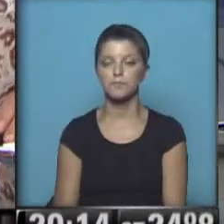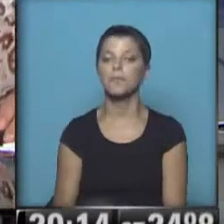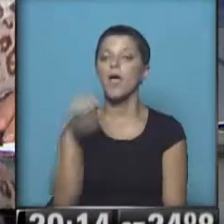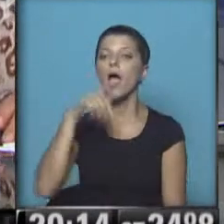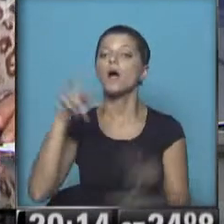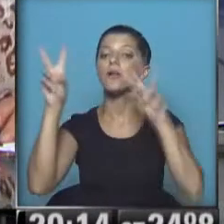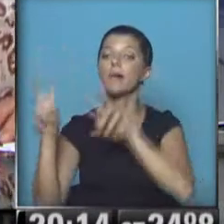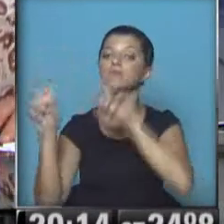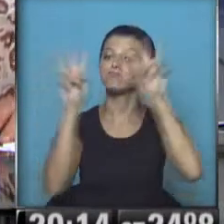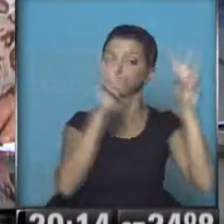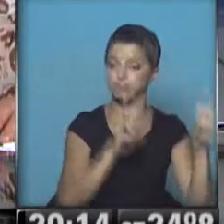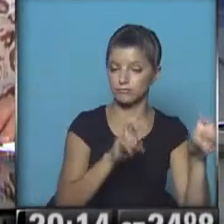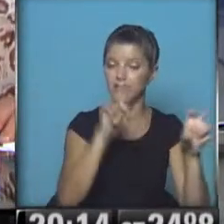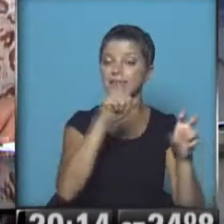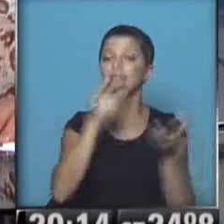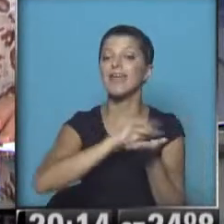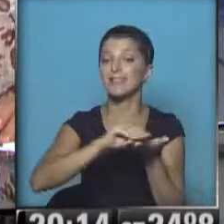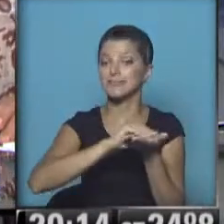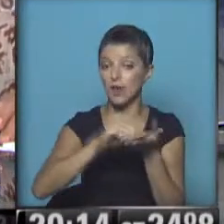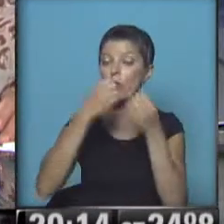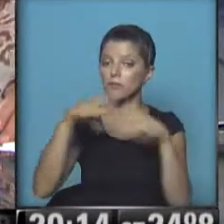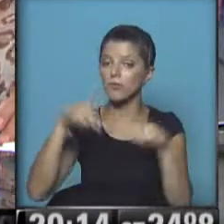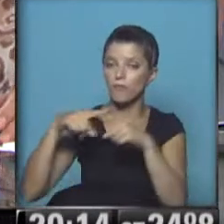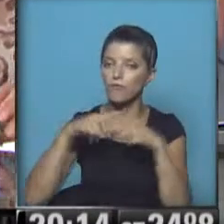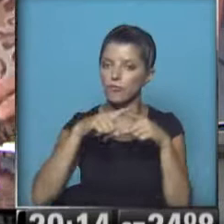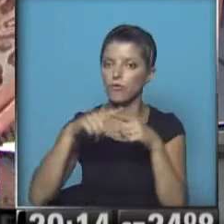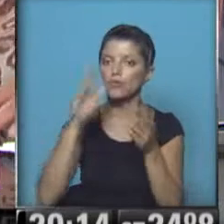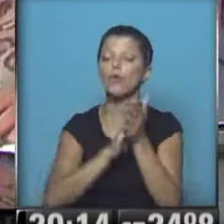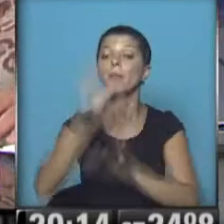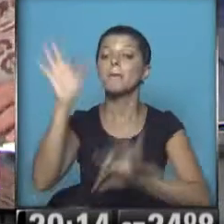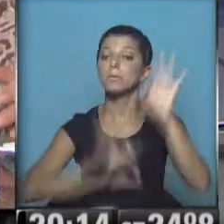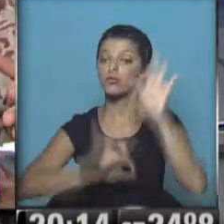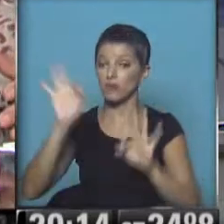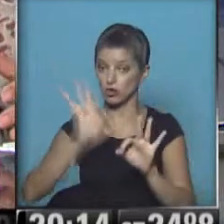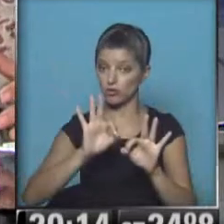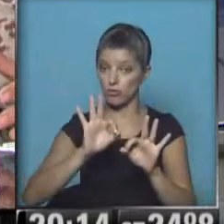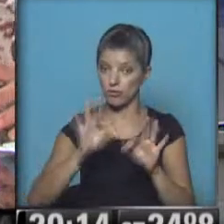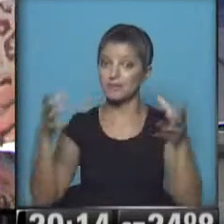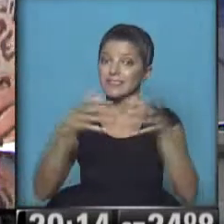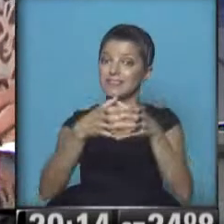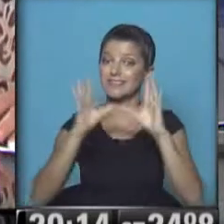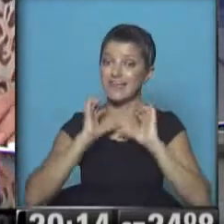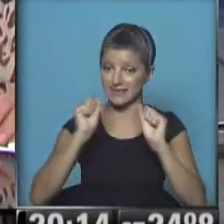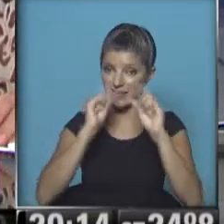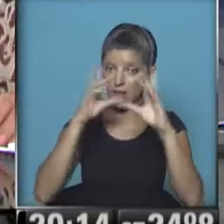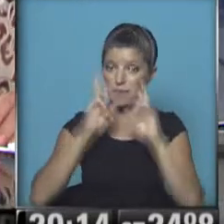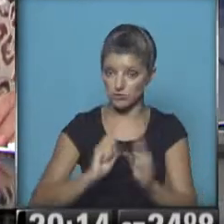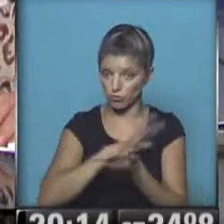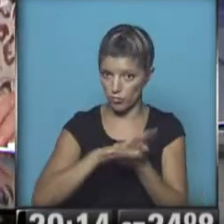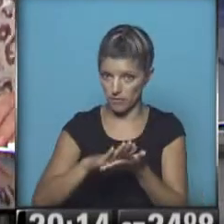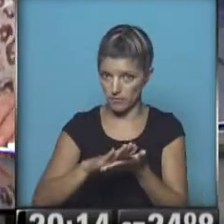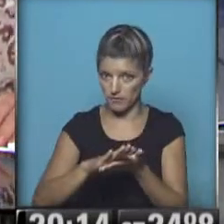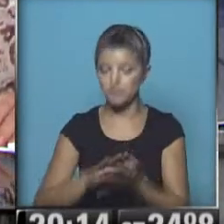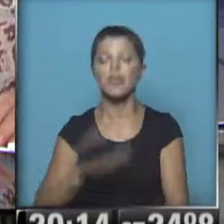Cambiamos de tema. El Senado comenzó a debatir el proyecto de la nueva Secretaría de Inteligencia. Efectivamente,